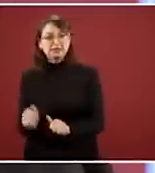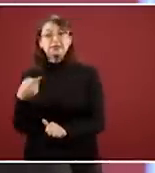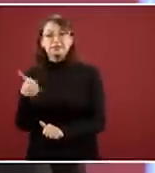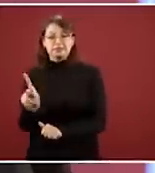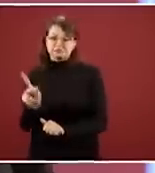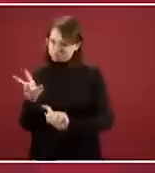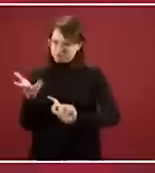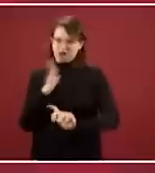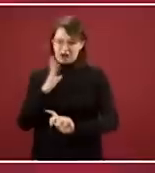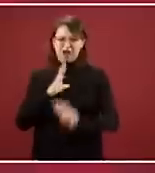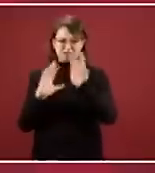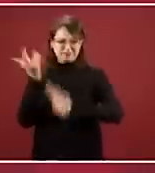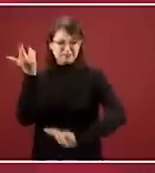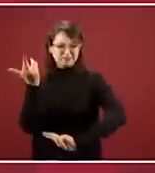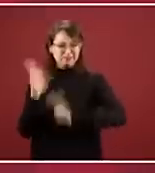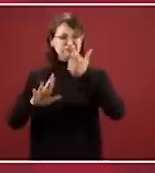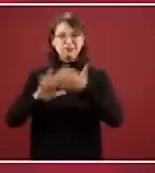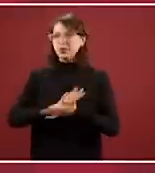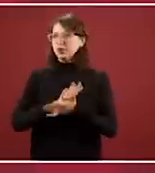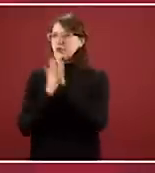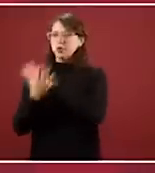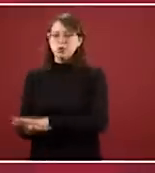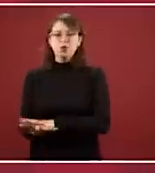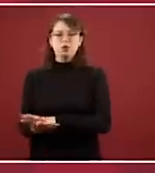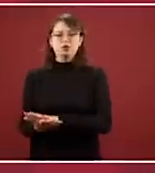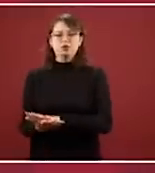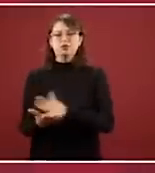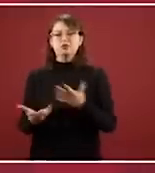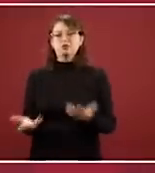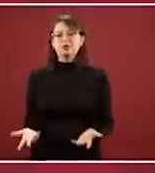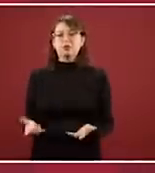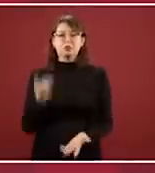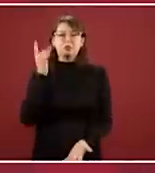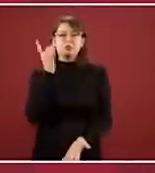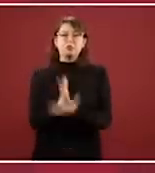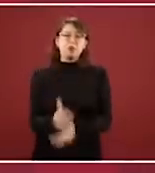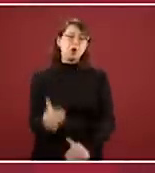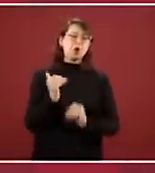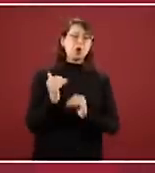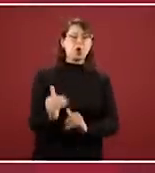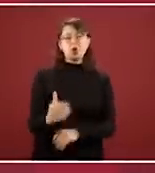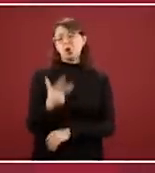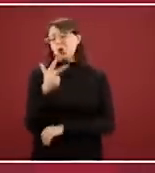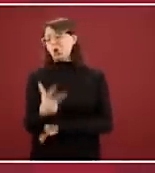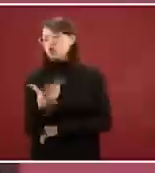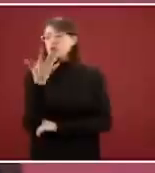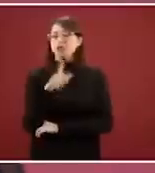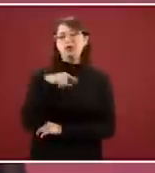Entonces, no es para trabajar 8 horas o 10